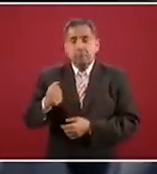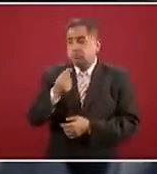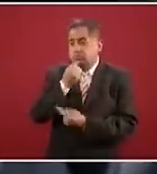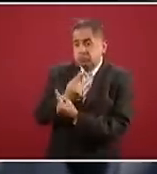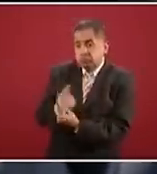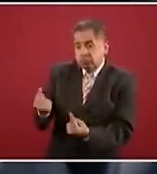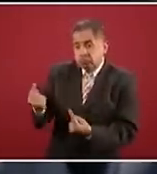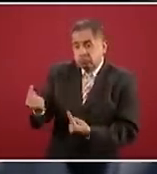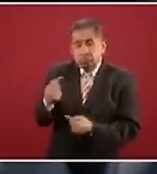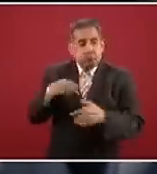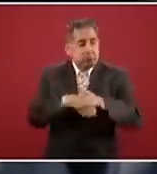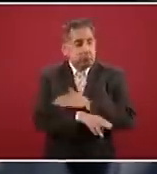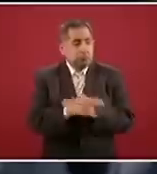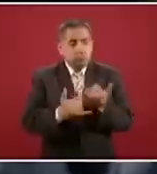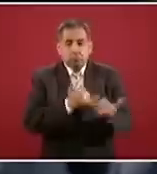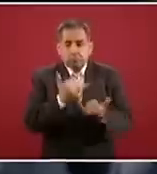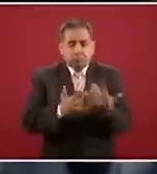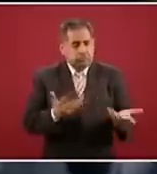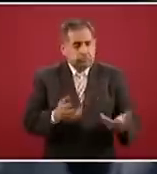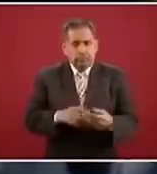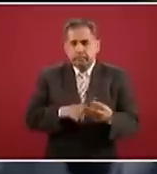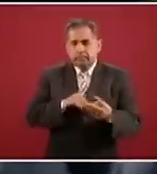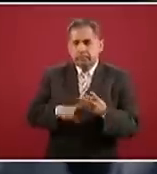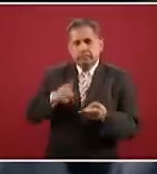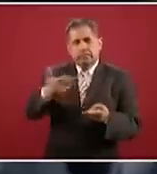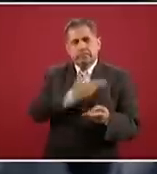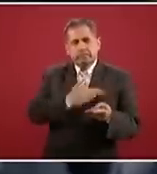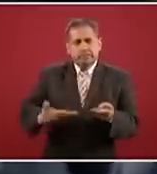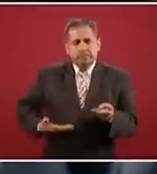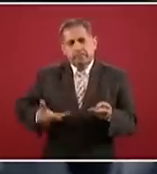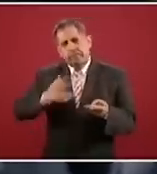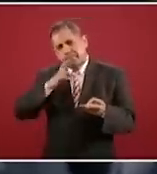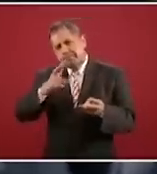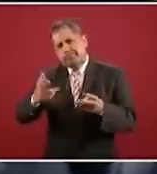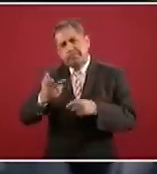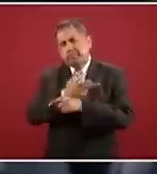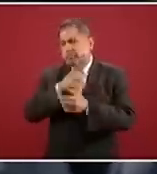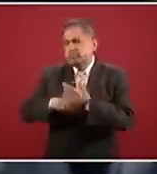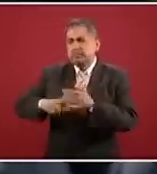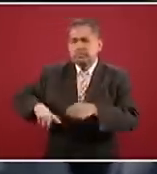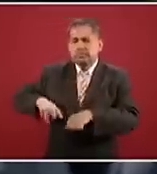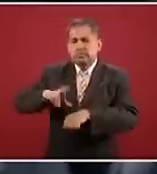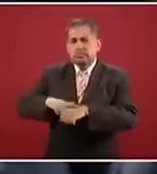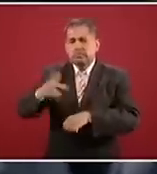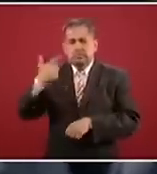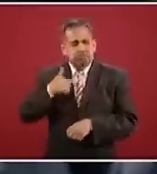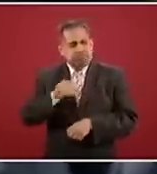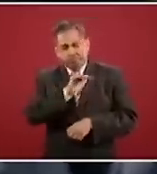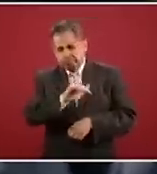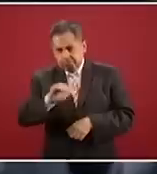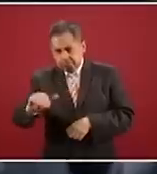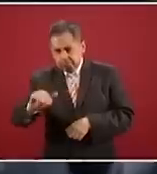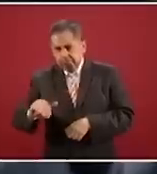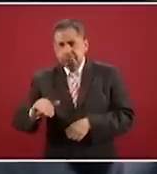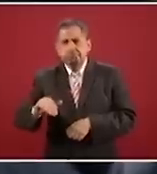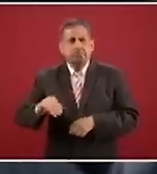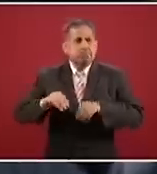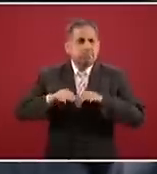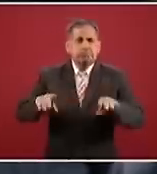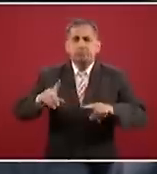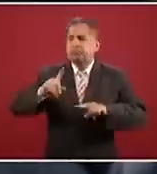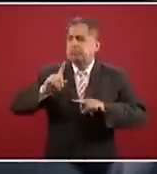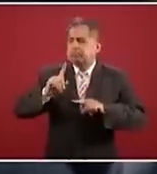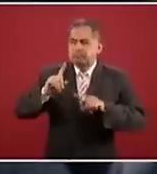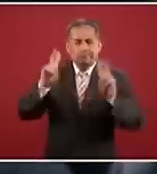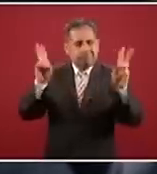tema? Y también al presidente, ¿cuál ha sido la respuesta de los gobernadores ante el anuncio de que se daría este quién es quién que se